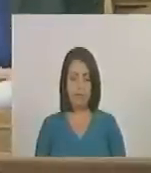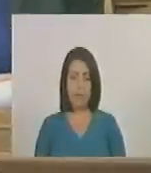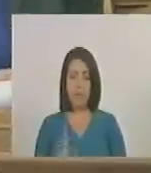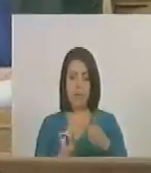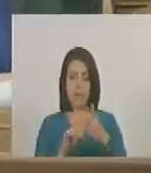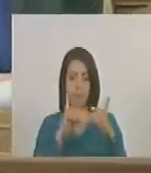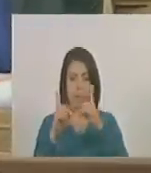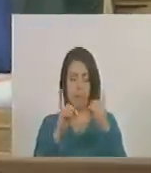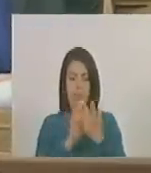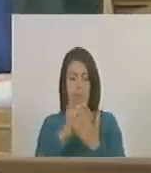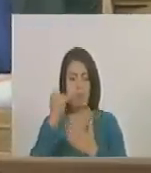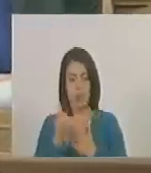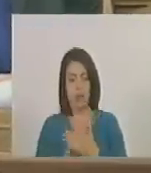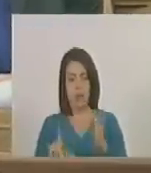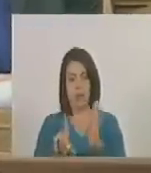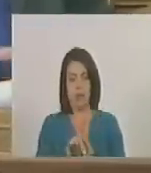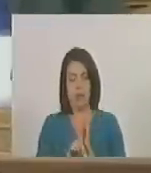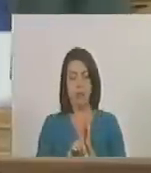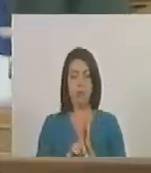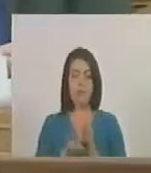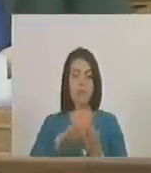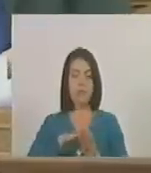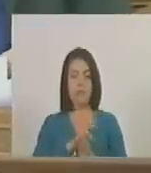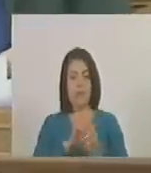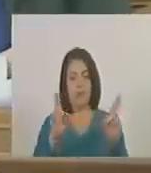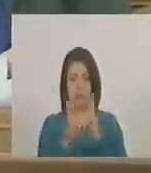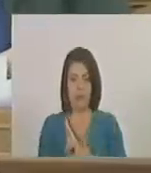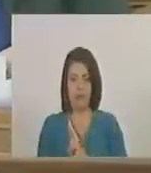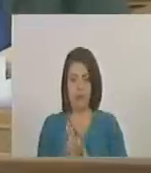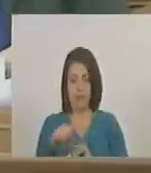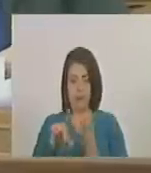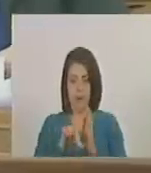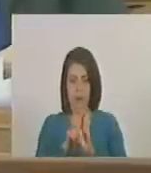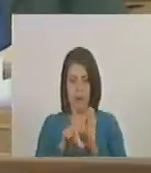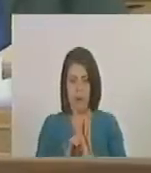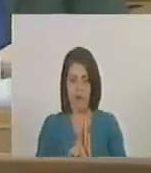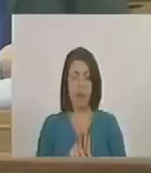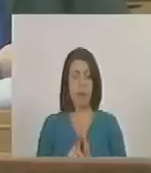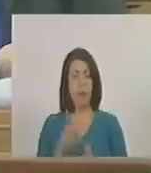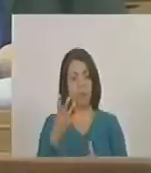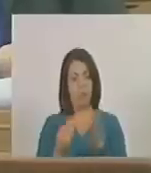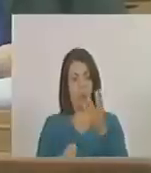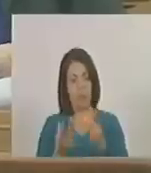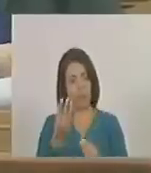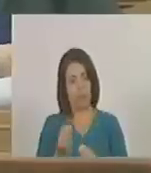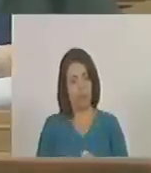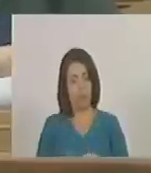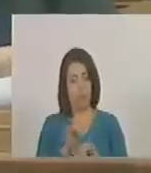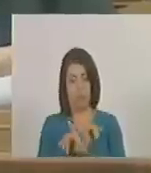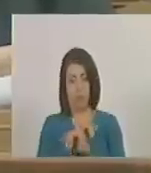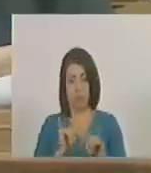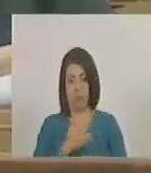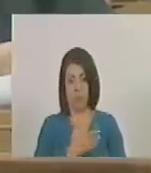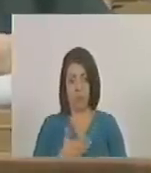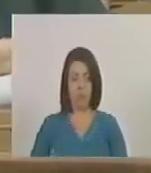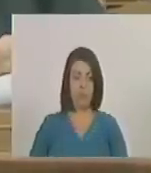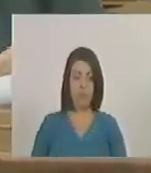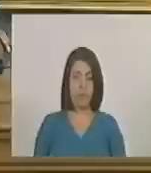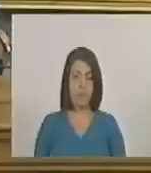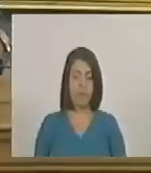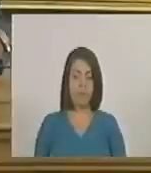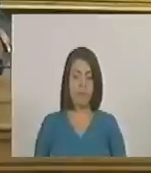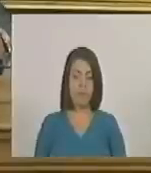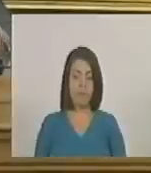Segunda discusión del proyecto de ley orgánica de reforma de la ley orgánica de los consejos comunales. Es todo, ciudadano presidente.